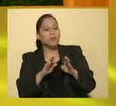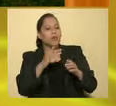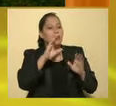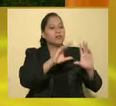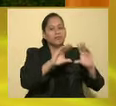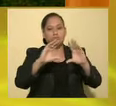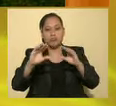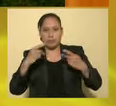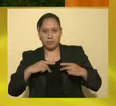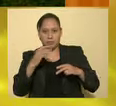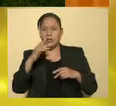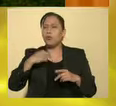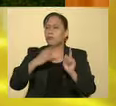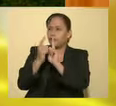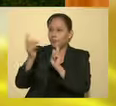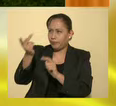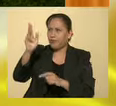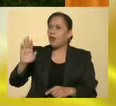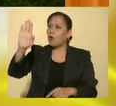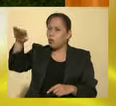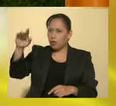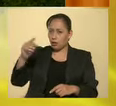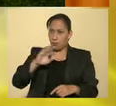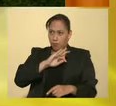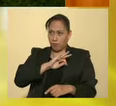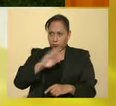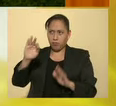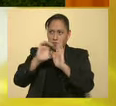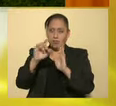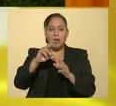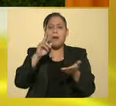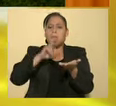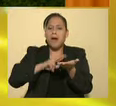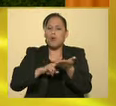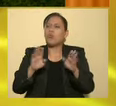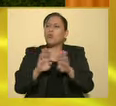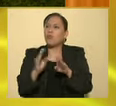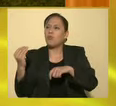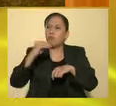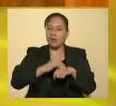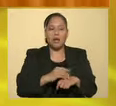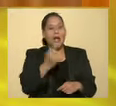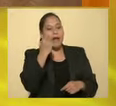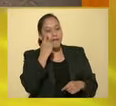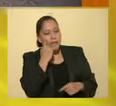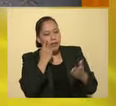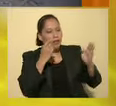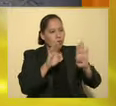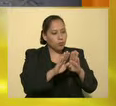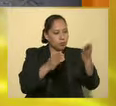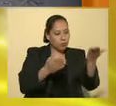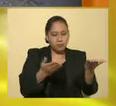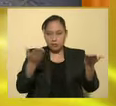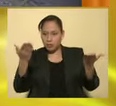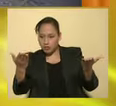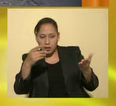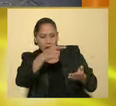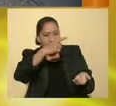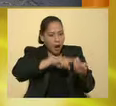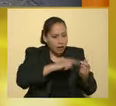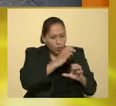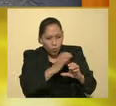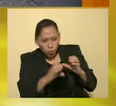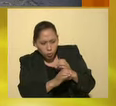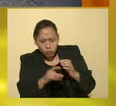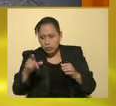Sí. Y le pregunté yo, oye, ¿podemos, cómo se asigna un valor? Y me dijo esto, por la referencia y las propiedades que tiene lo que